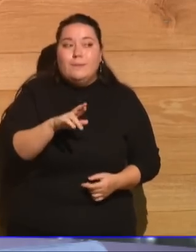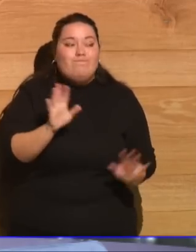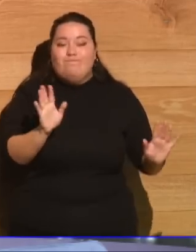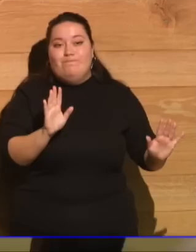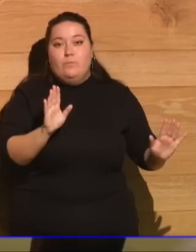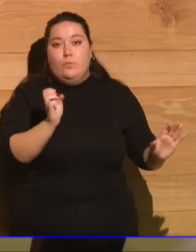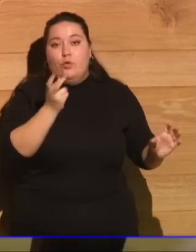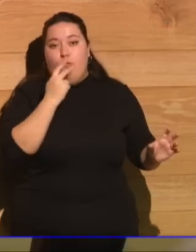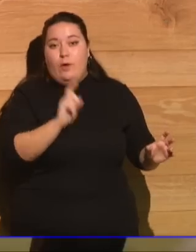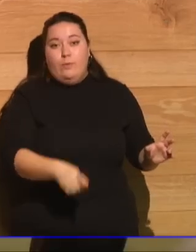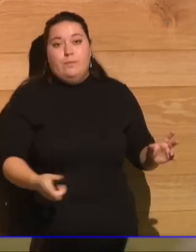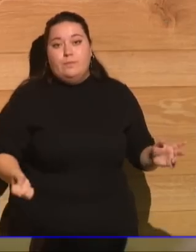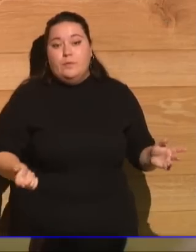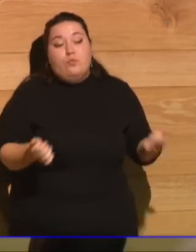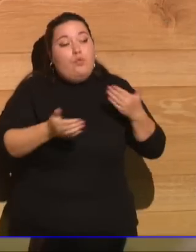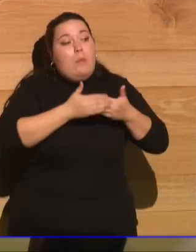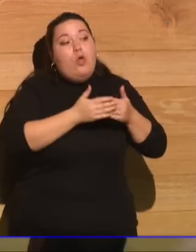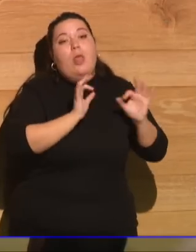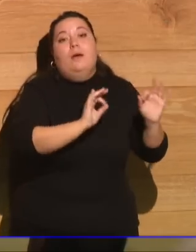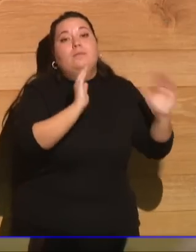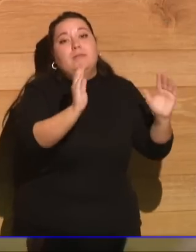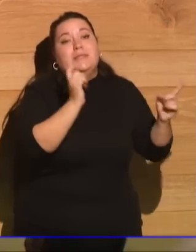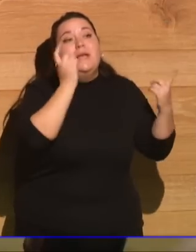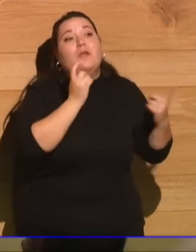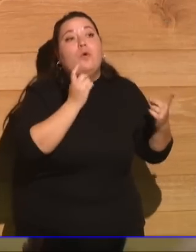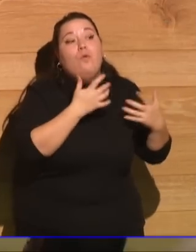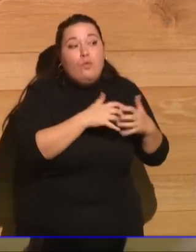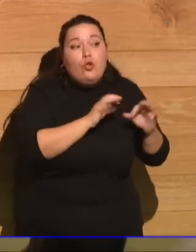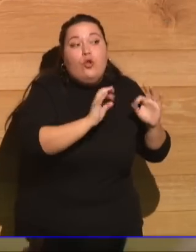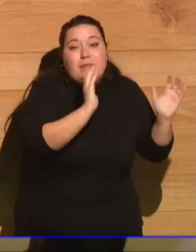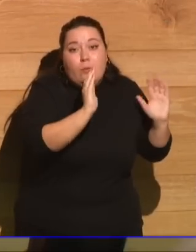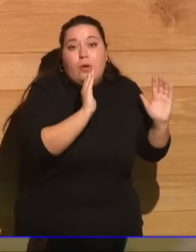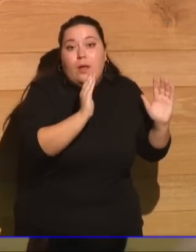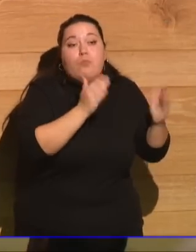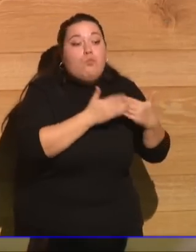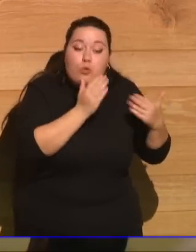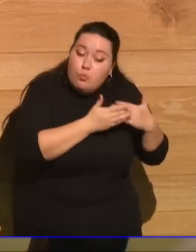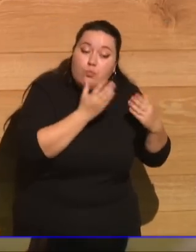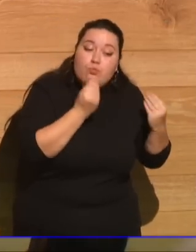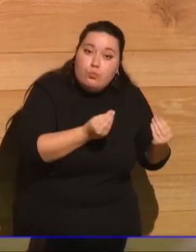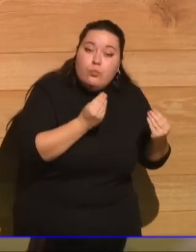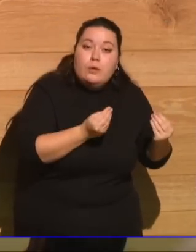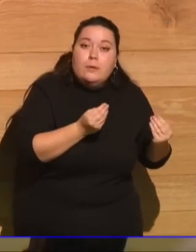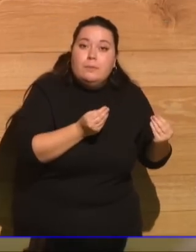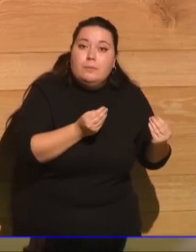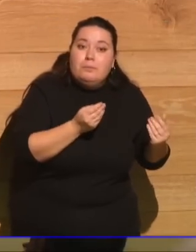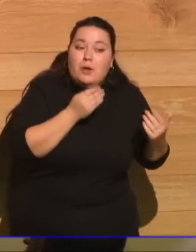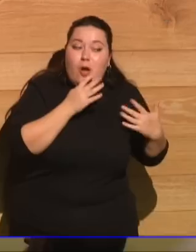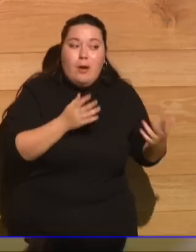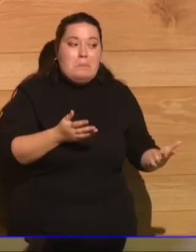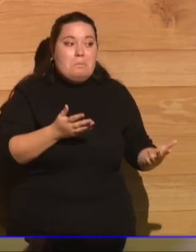quedó. ahí. Fue una moda, se intentó, funcionó, estuvo muy, muy de moda, pero no ha